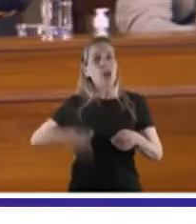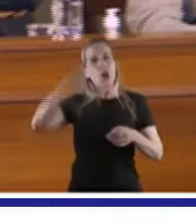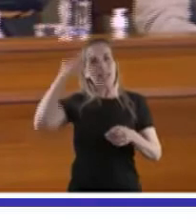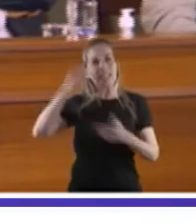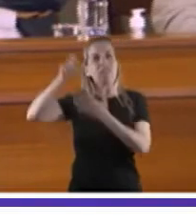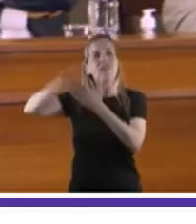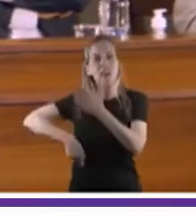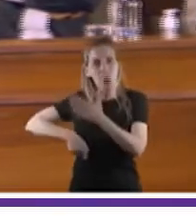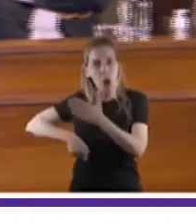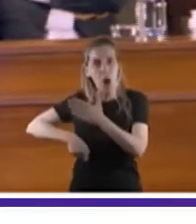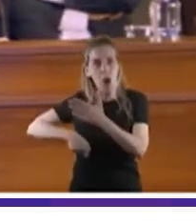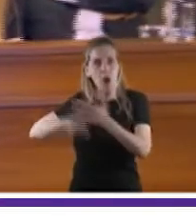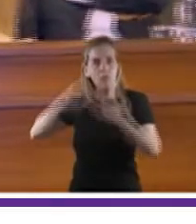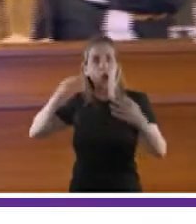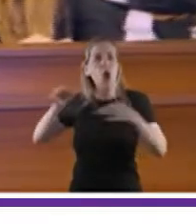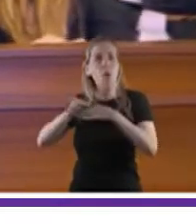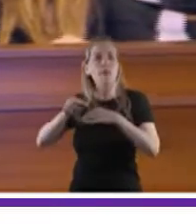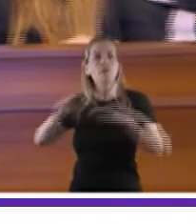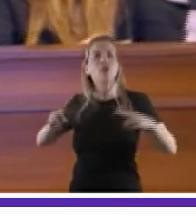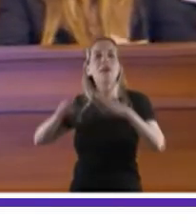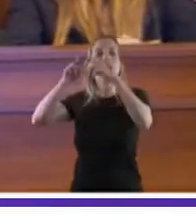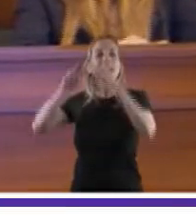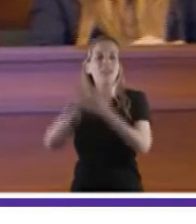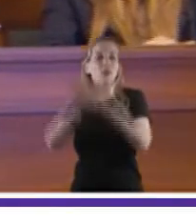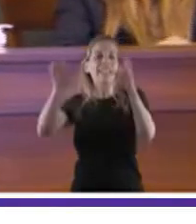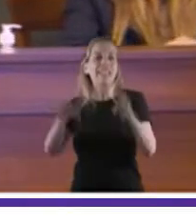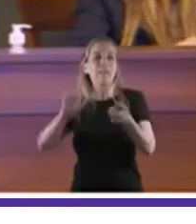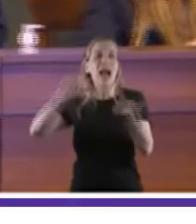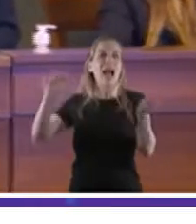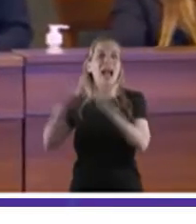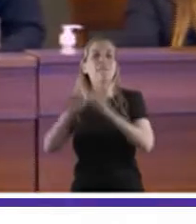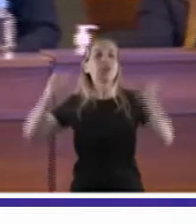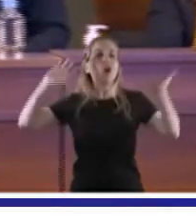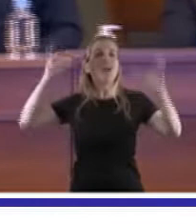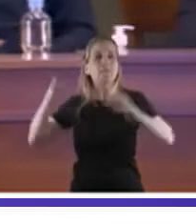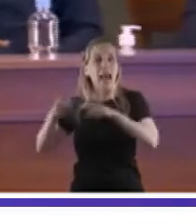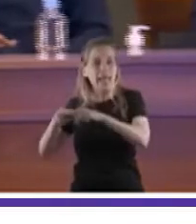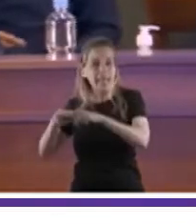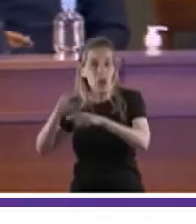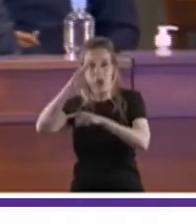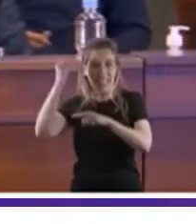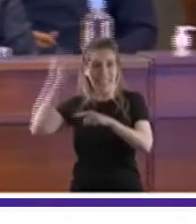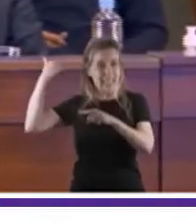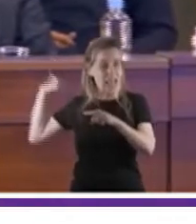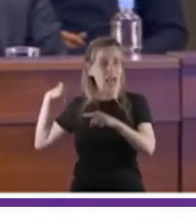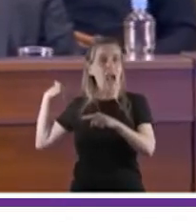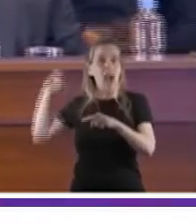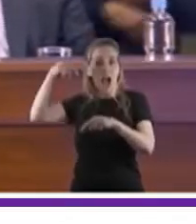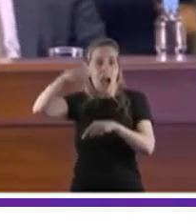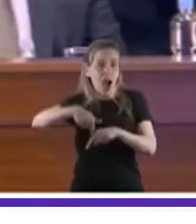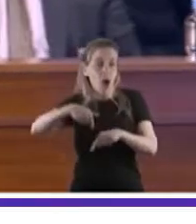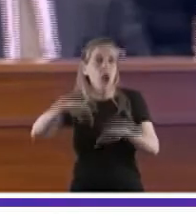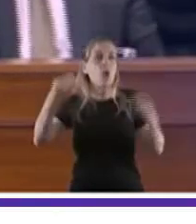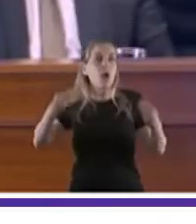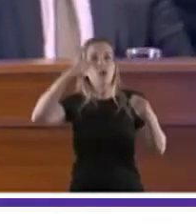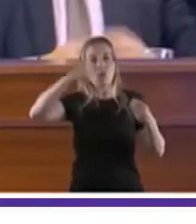presidente dijo que desde San Juan se van a hacer inversiones vinculadas con la energía fotovoltaica, por supuesto